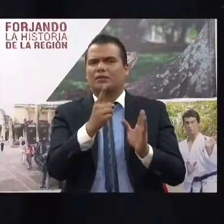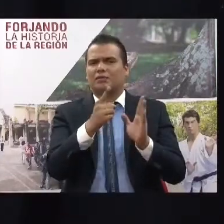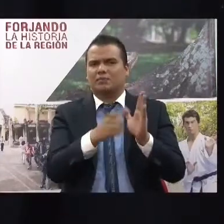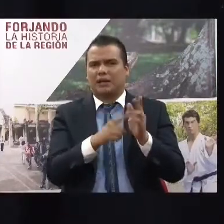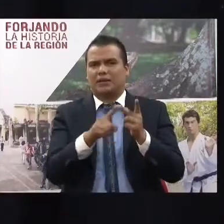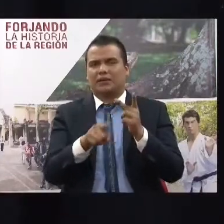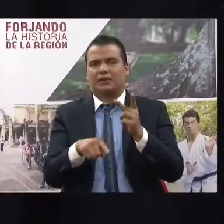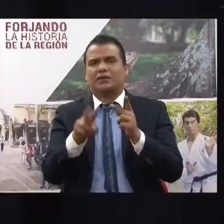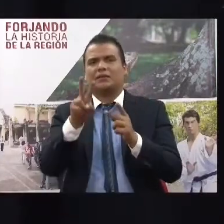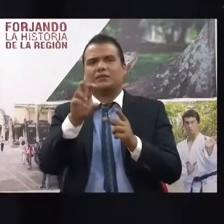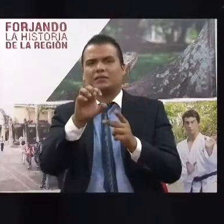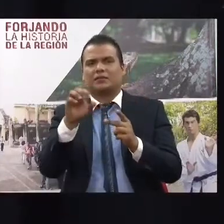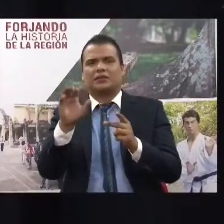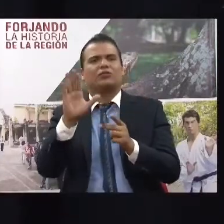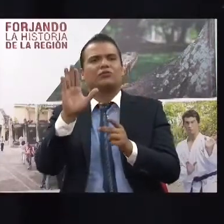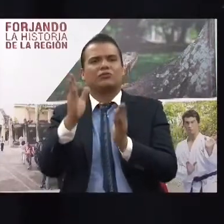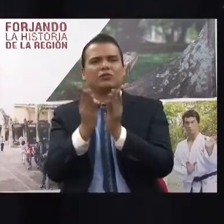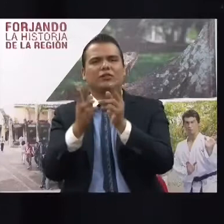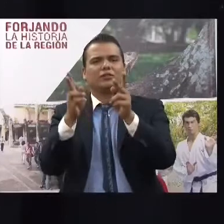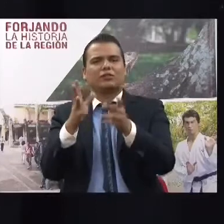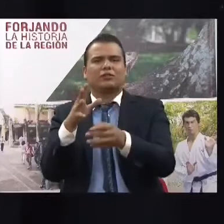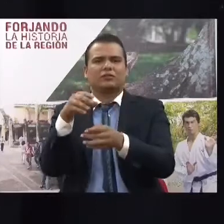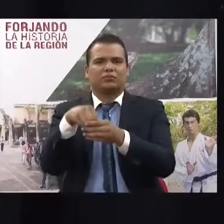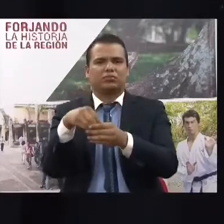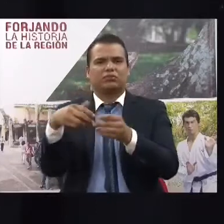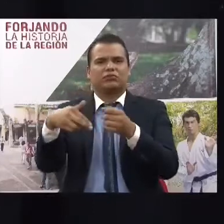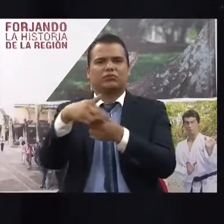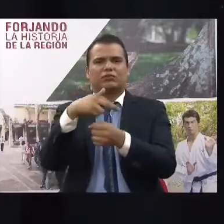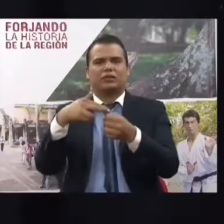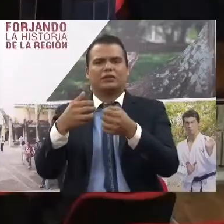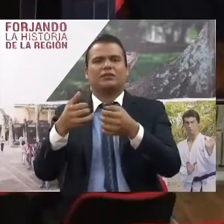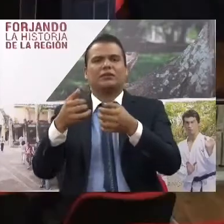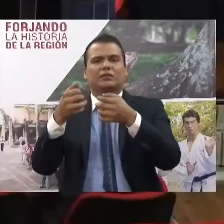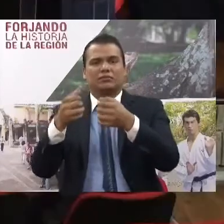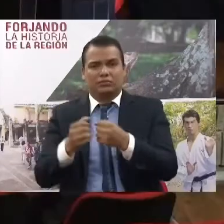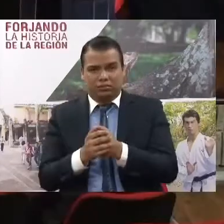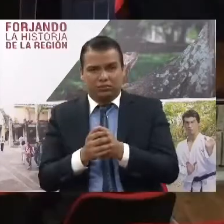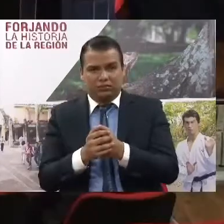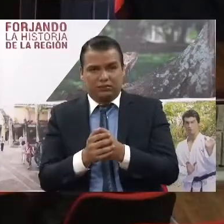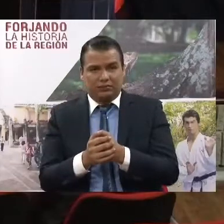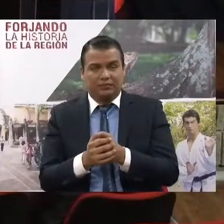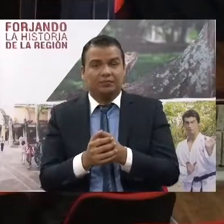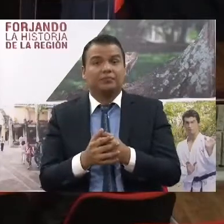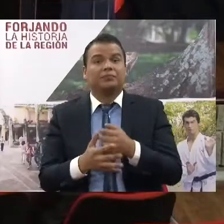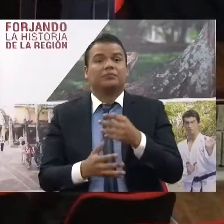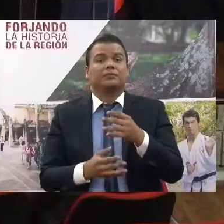de 700 de las distintas sedes regionales. Se han graduado igualmente en el día de